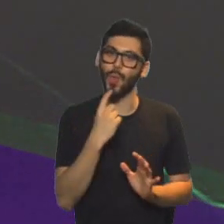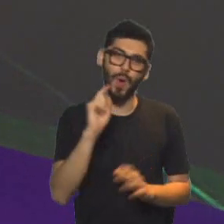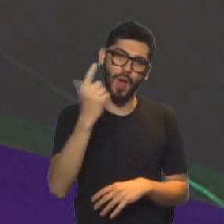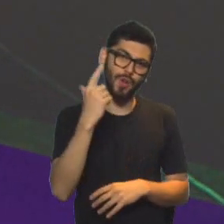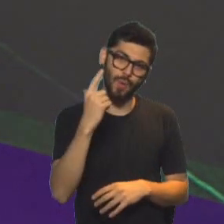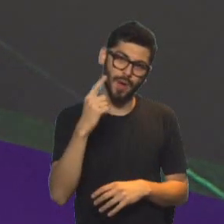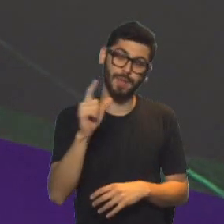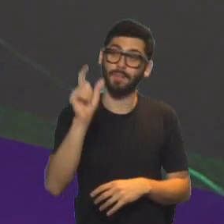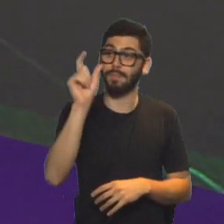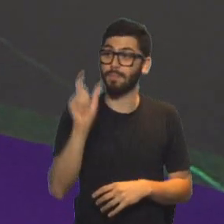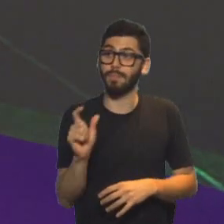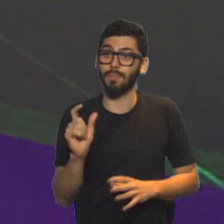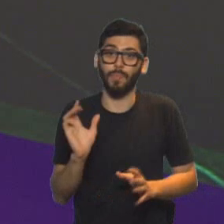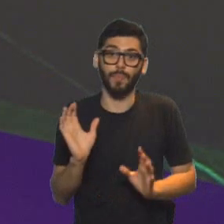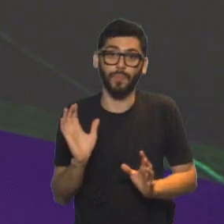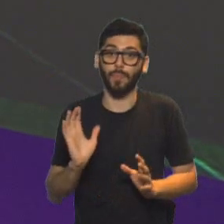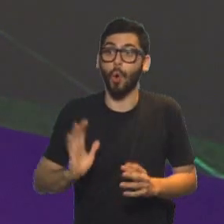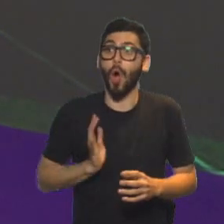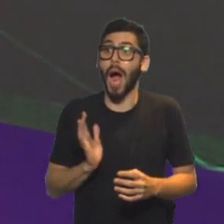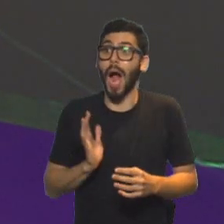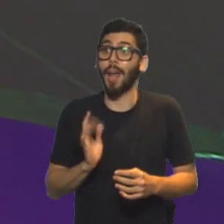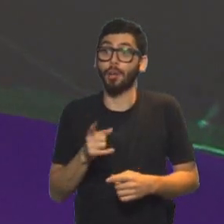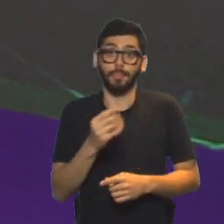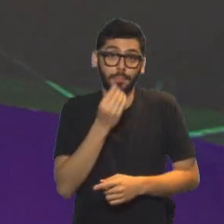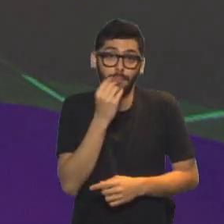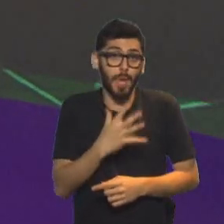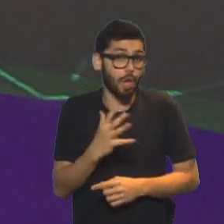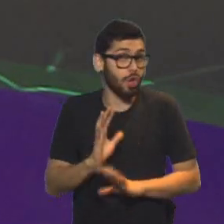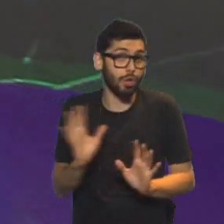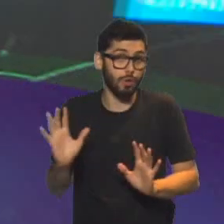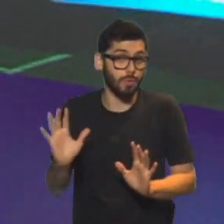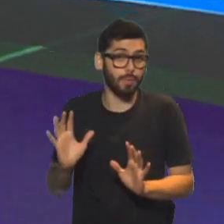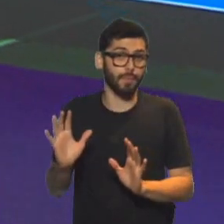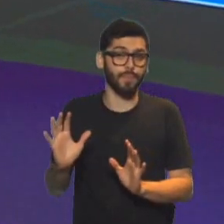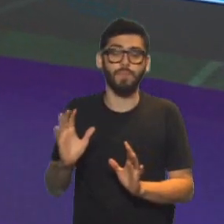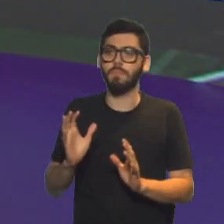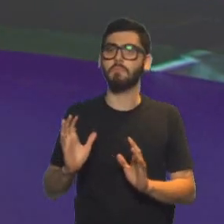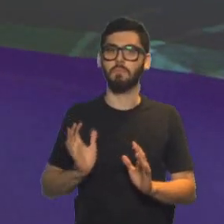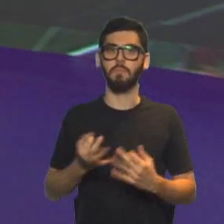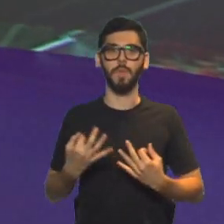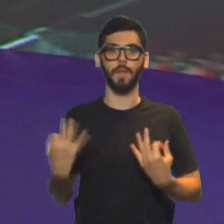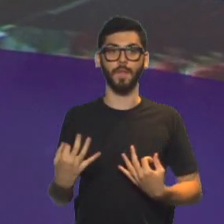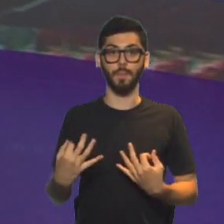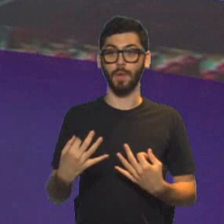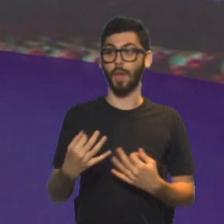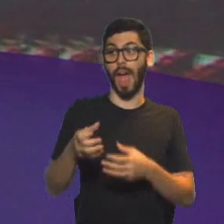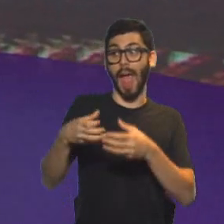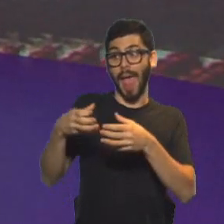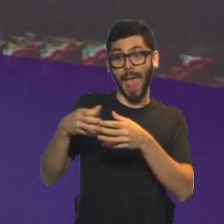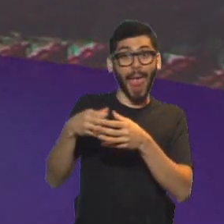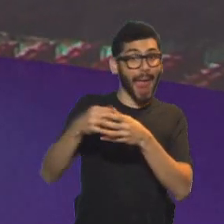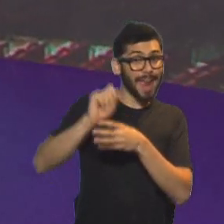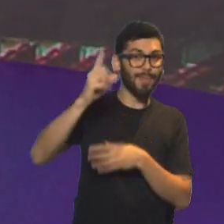el mejor exponente en esta Copa América. Me parece que la solidez del arquero del Aston Villa ya